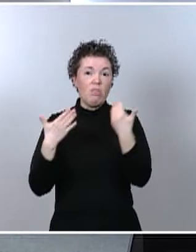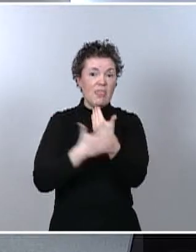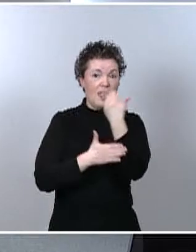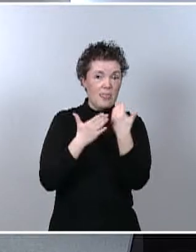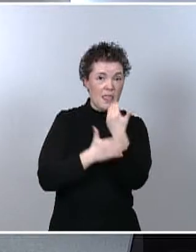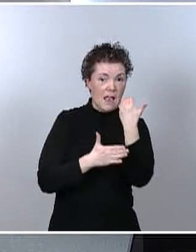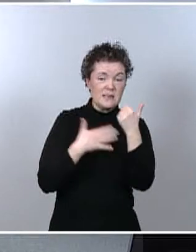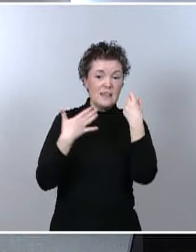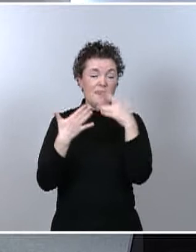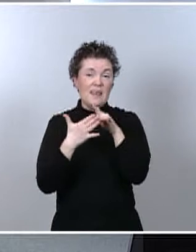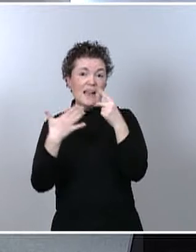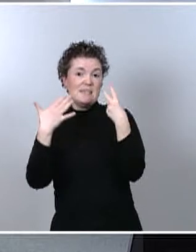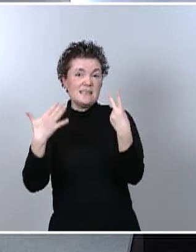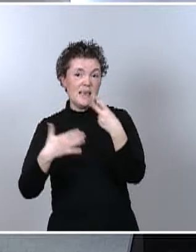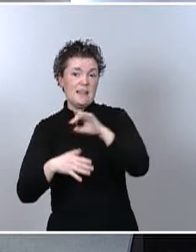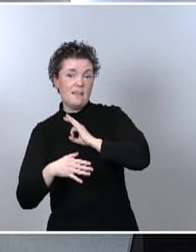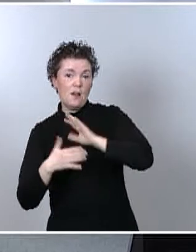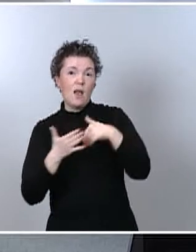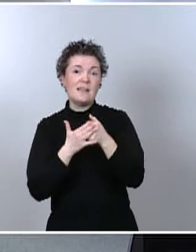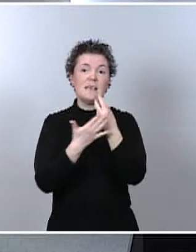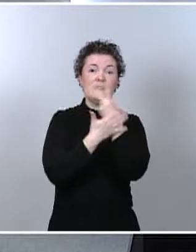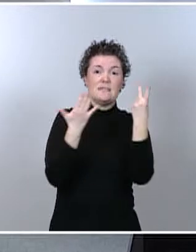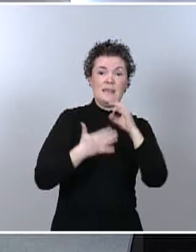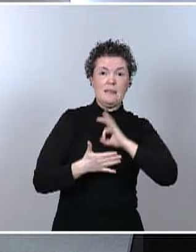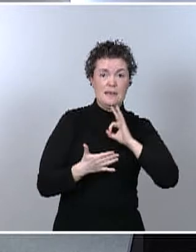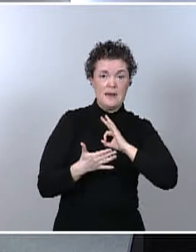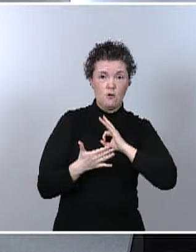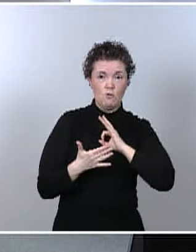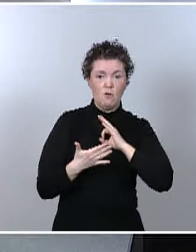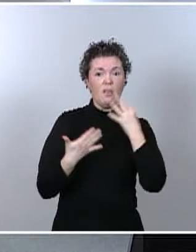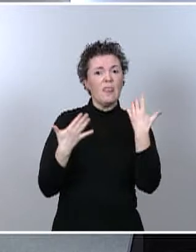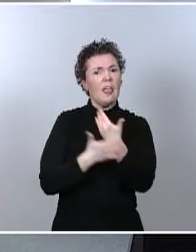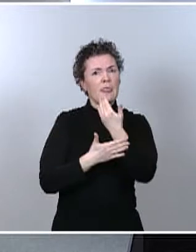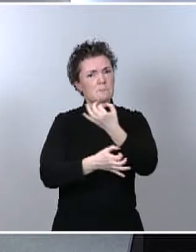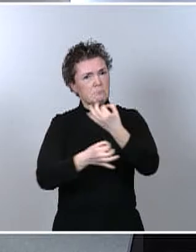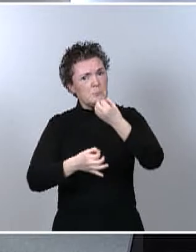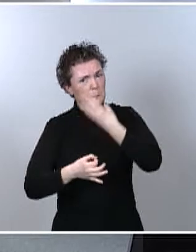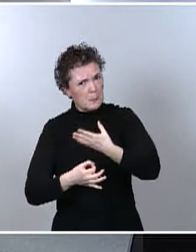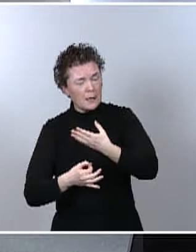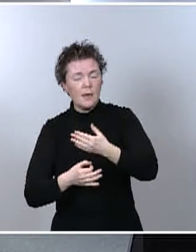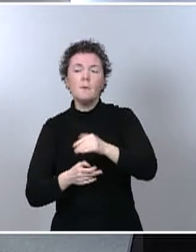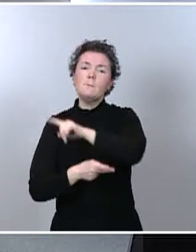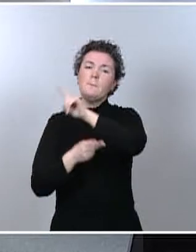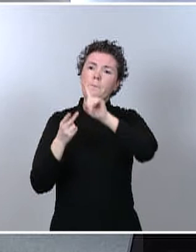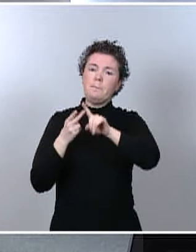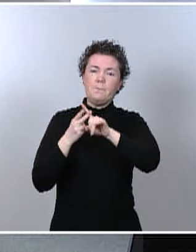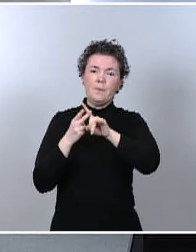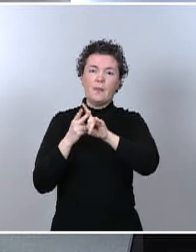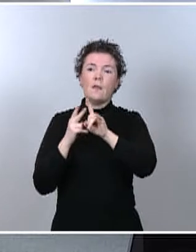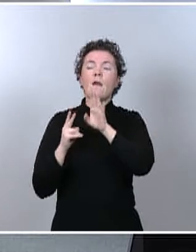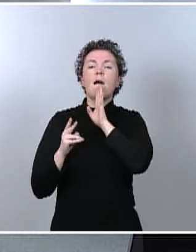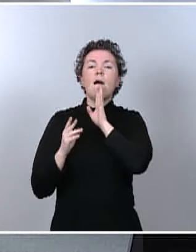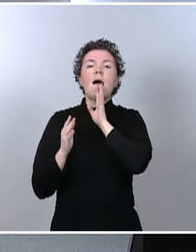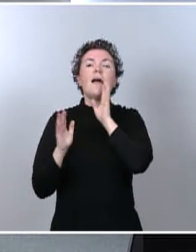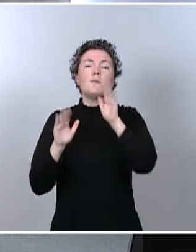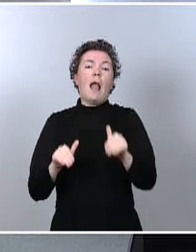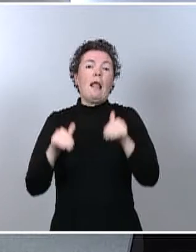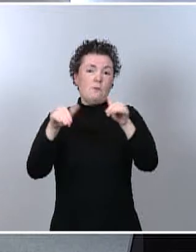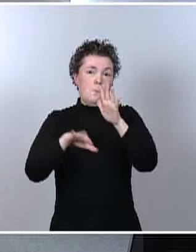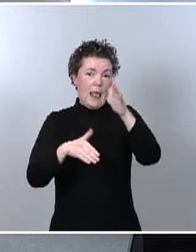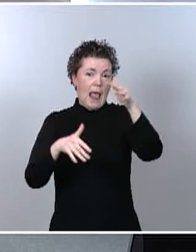Sí, hola, buenas tardes. Hola. Para el ministro Illa, querría saber si considera adecuadas las medidas que se han adoptado en